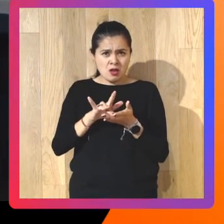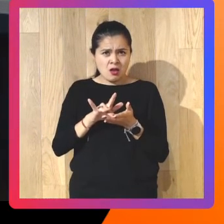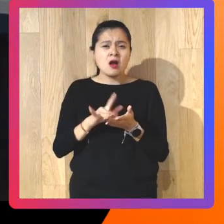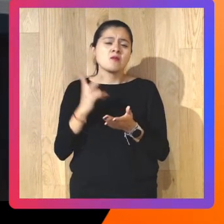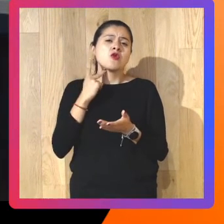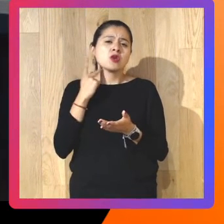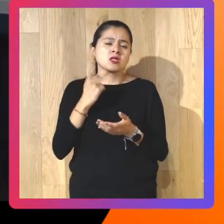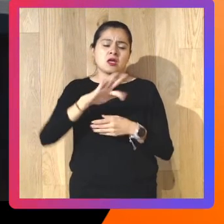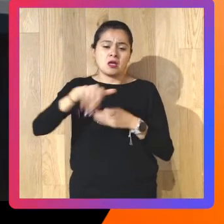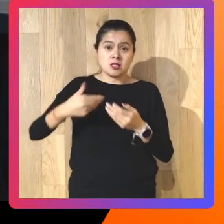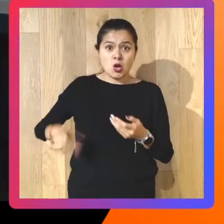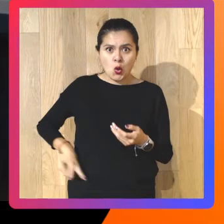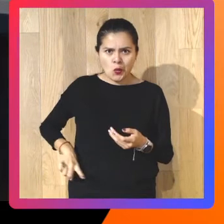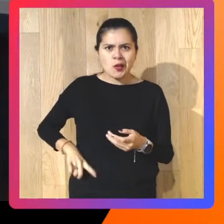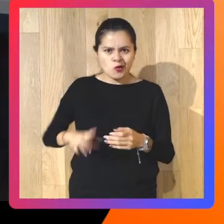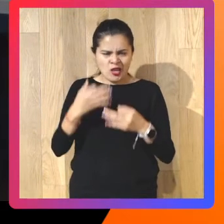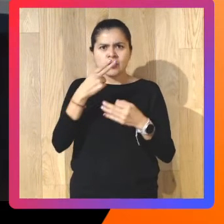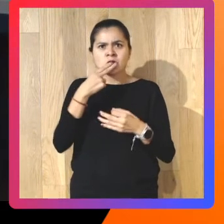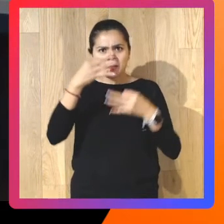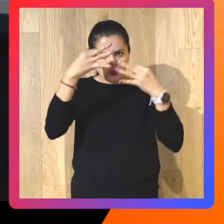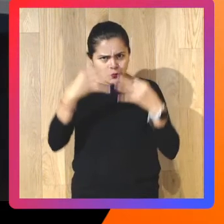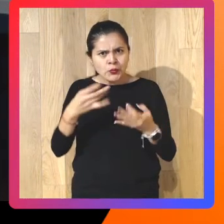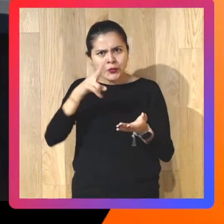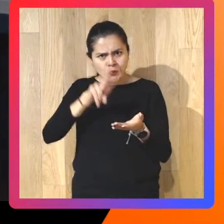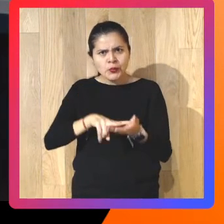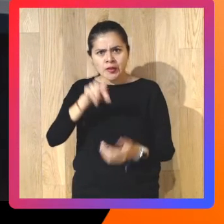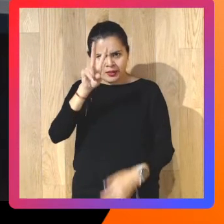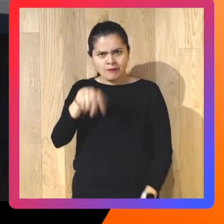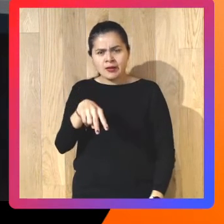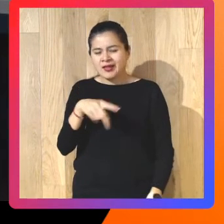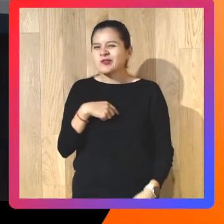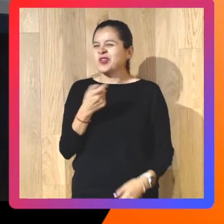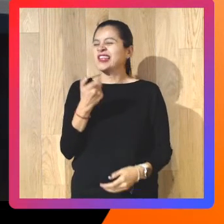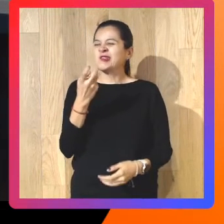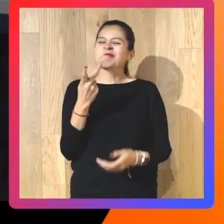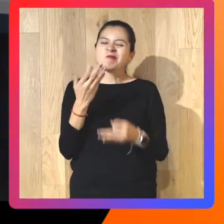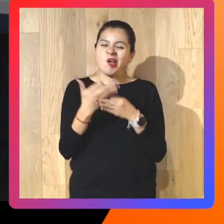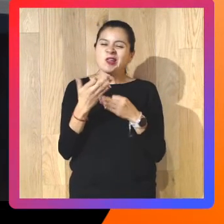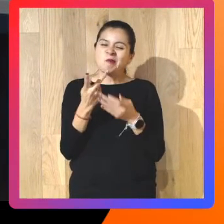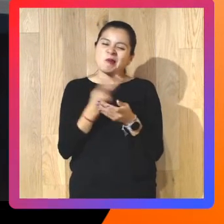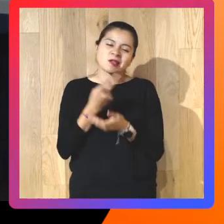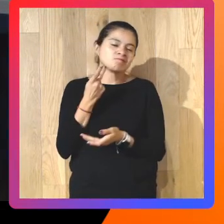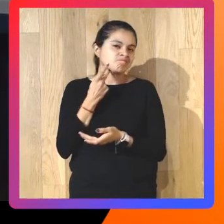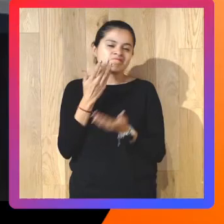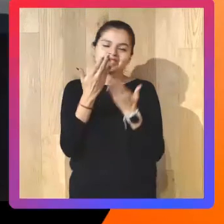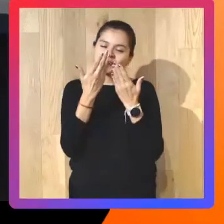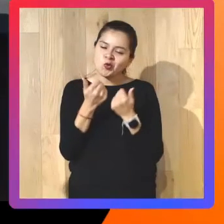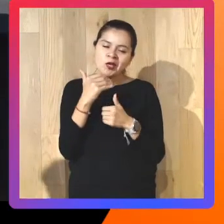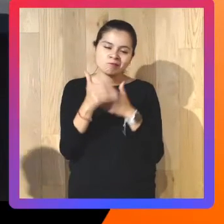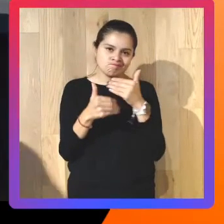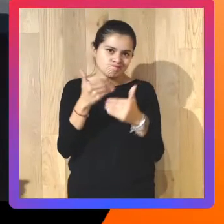públicas efectivas. Yo creo que lo que tenemos hoy son políticas públicas muy poco efectivas, de escasos efectos frente